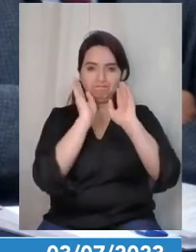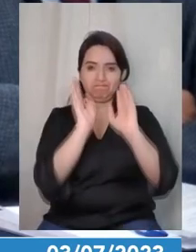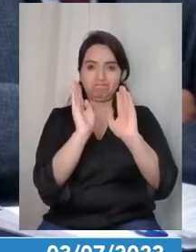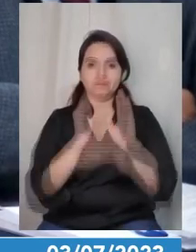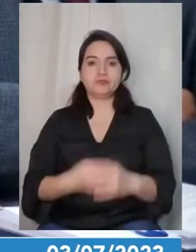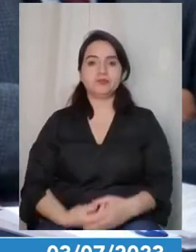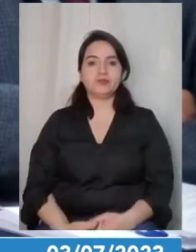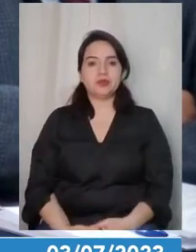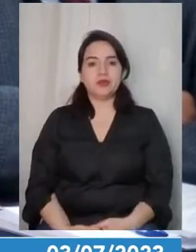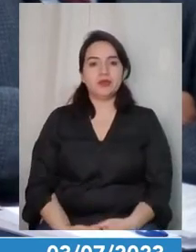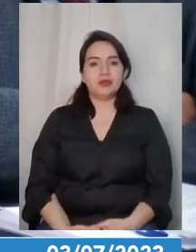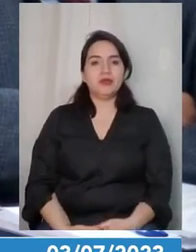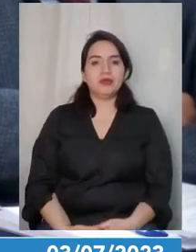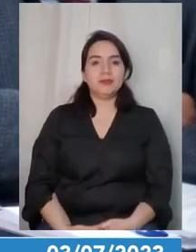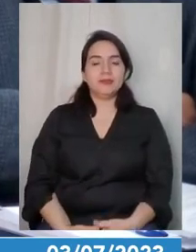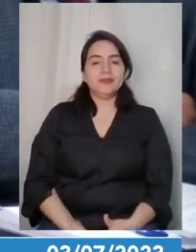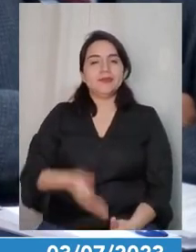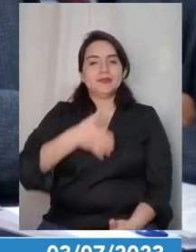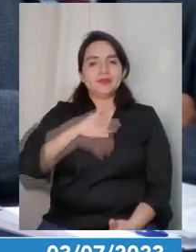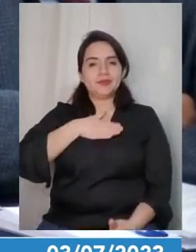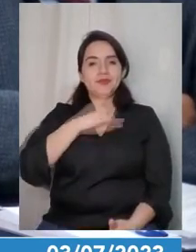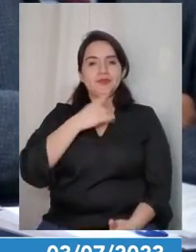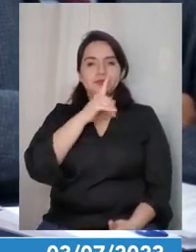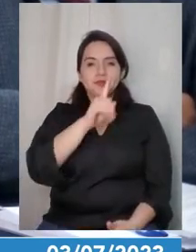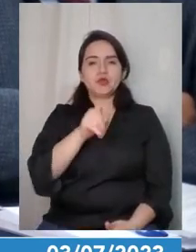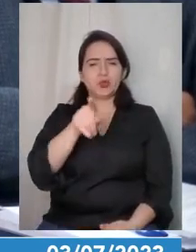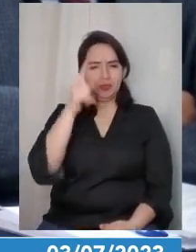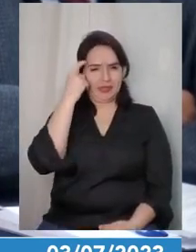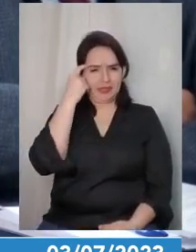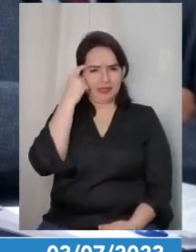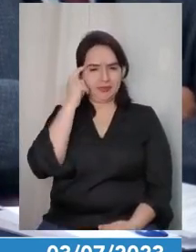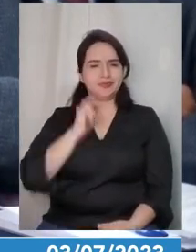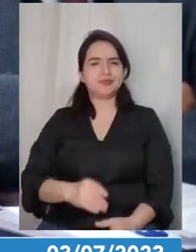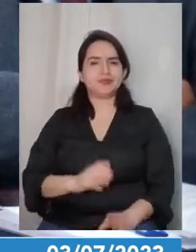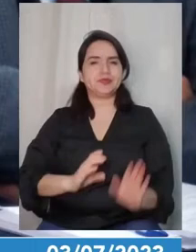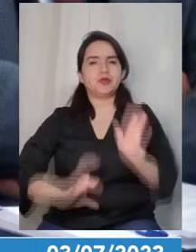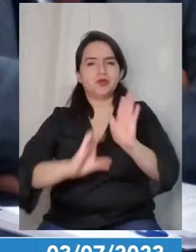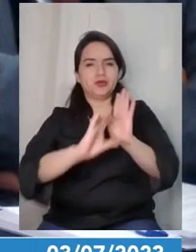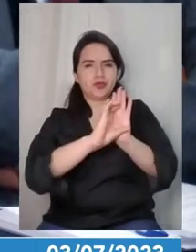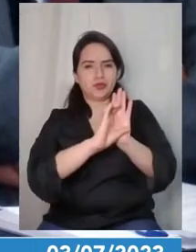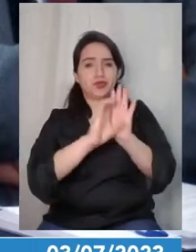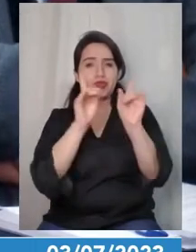que si tú consideras que la Constitución debe existir